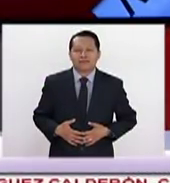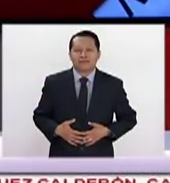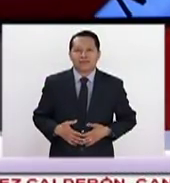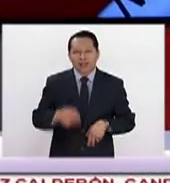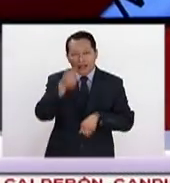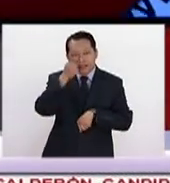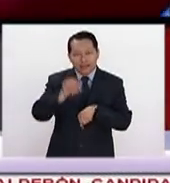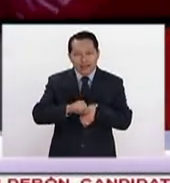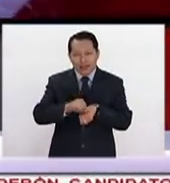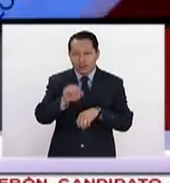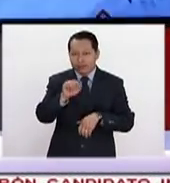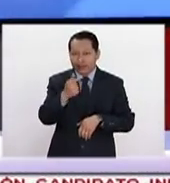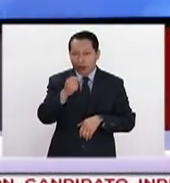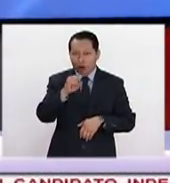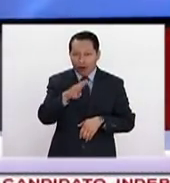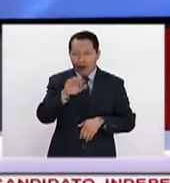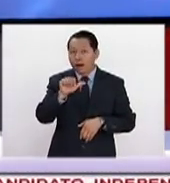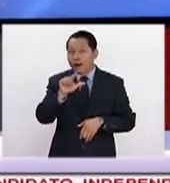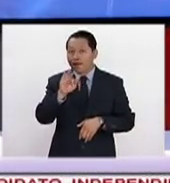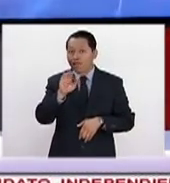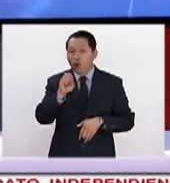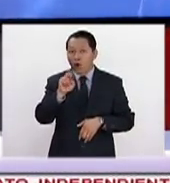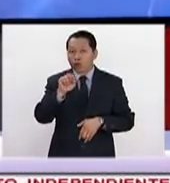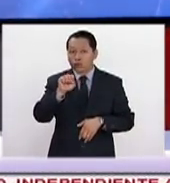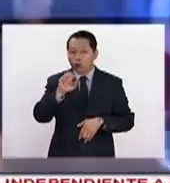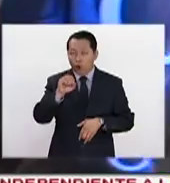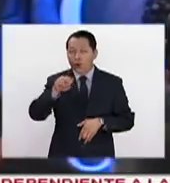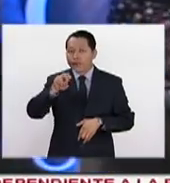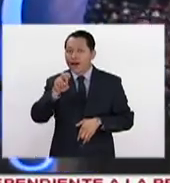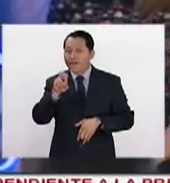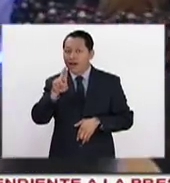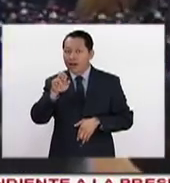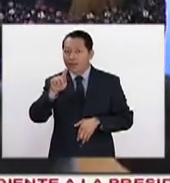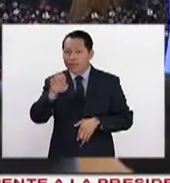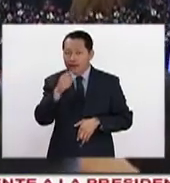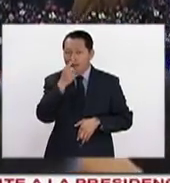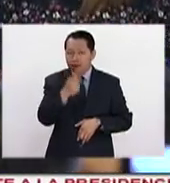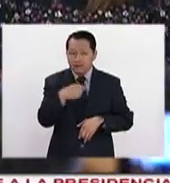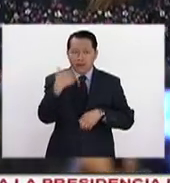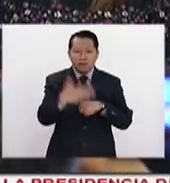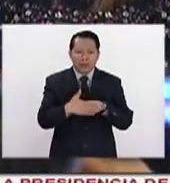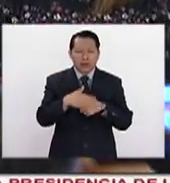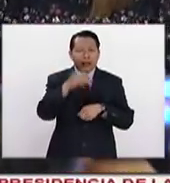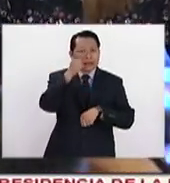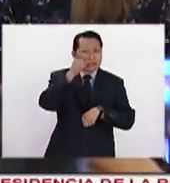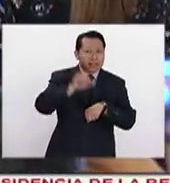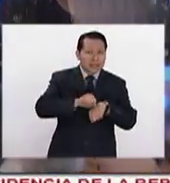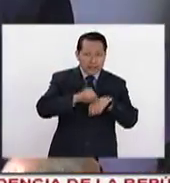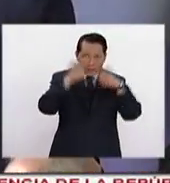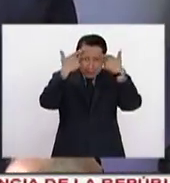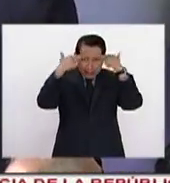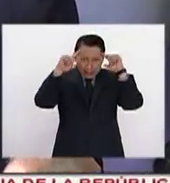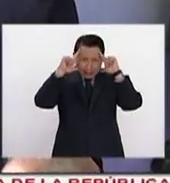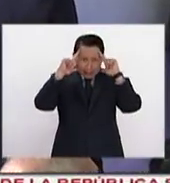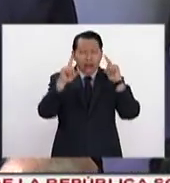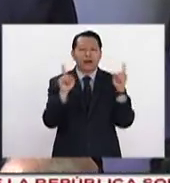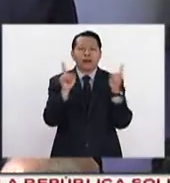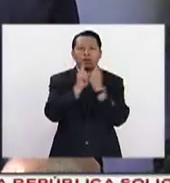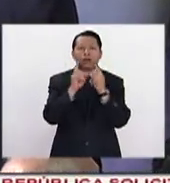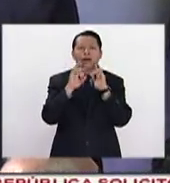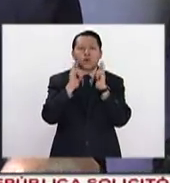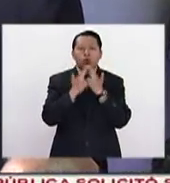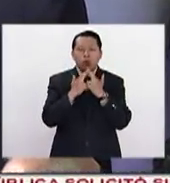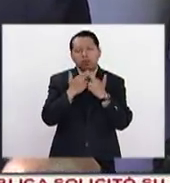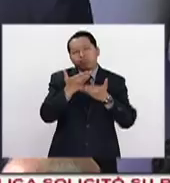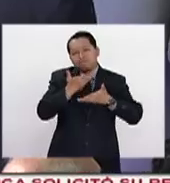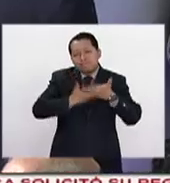El secretario de Gobernación, Alfonso Navarrete Prida, aseguró que se va a reunir con funcionarios de la Secretaría de Marina para intercambiar información